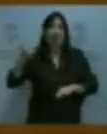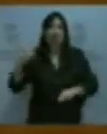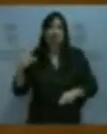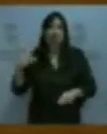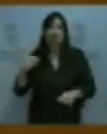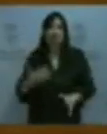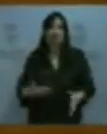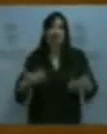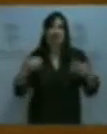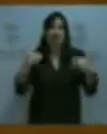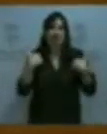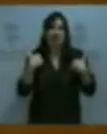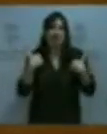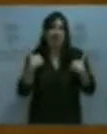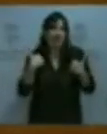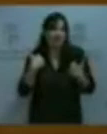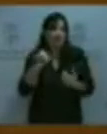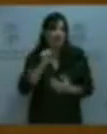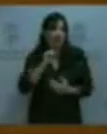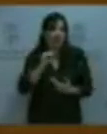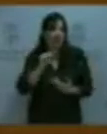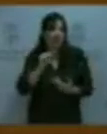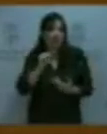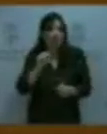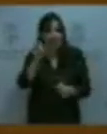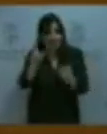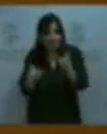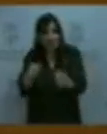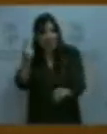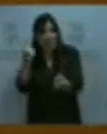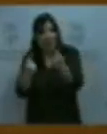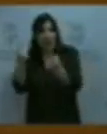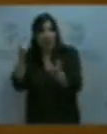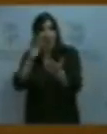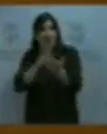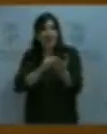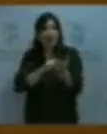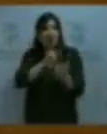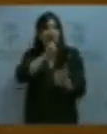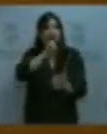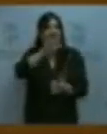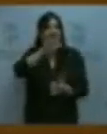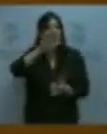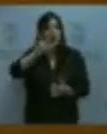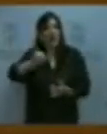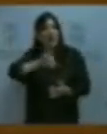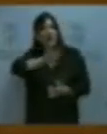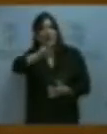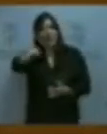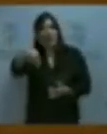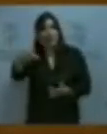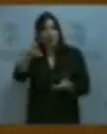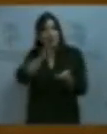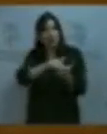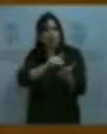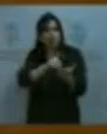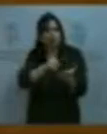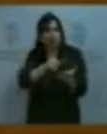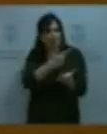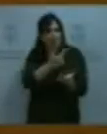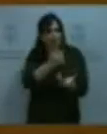hubiese pícaros que cobraban 25.000 euros un solo pícaro, según ustedes? ¿Pero qué pretenden? Manipular